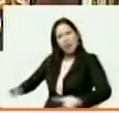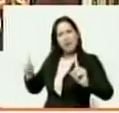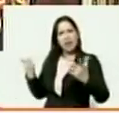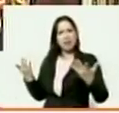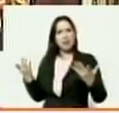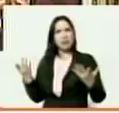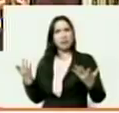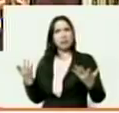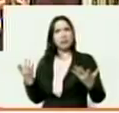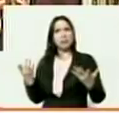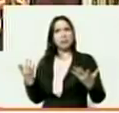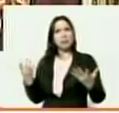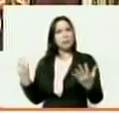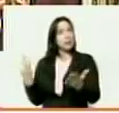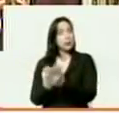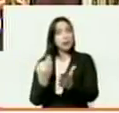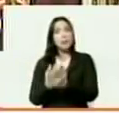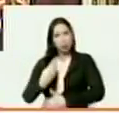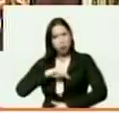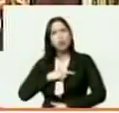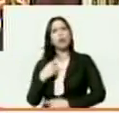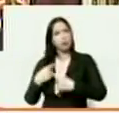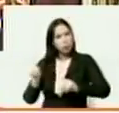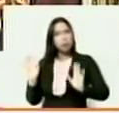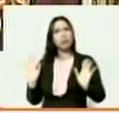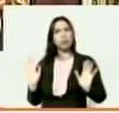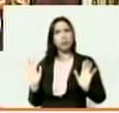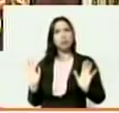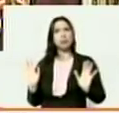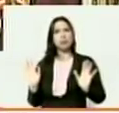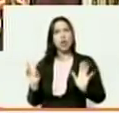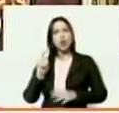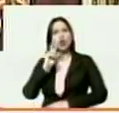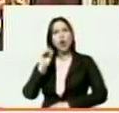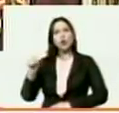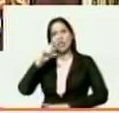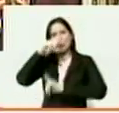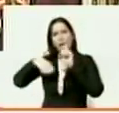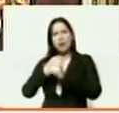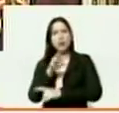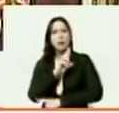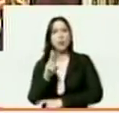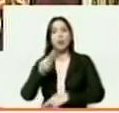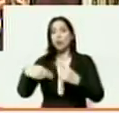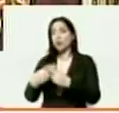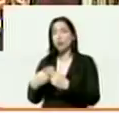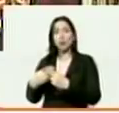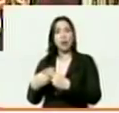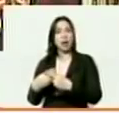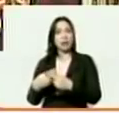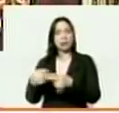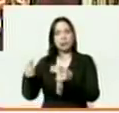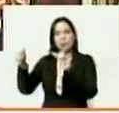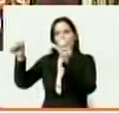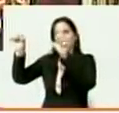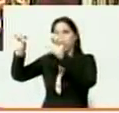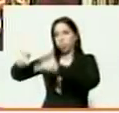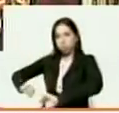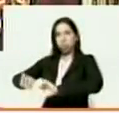bueno, siempre tendremos, siempre. En 200 años de república nunca se había degradado